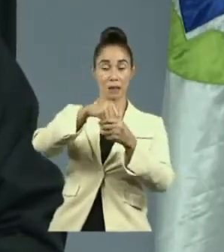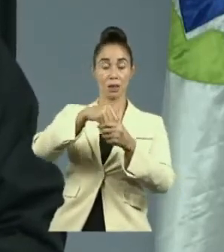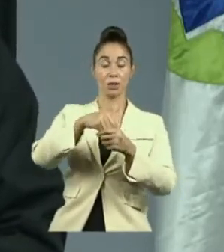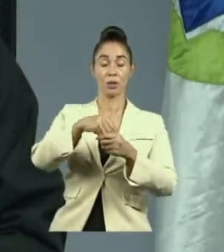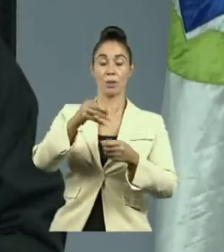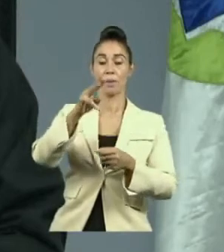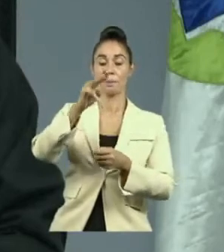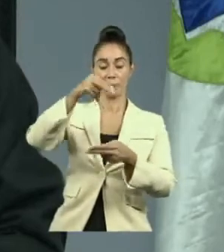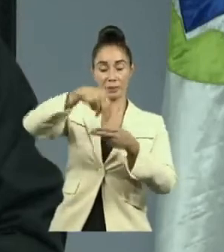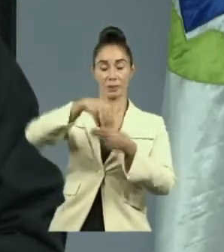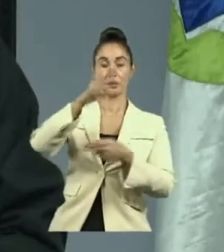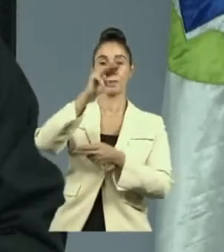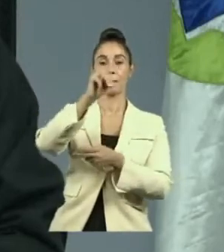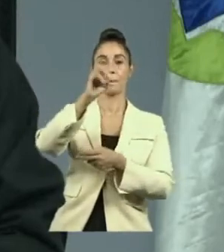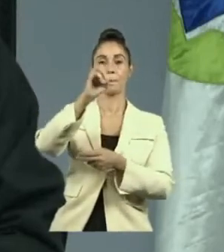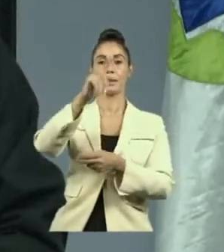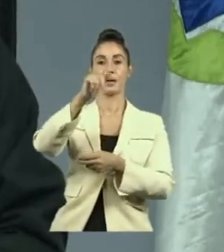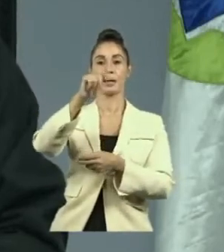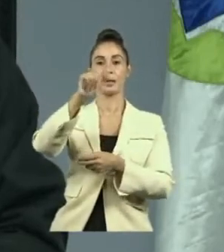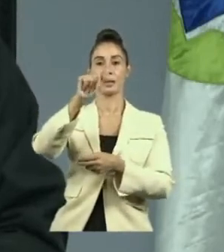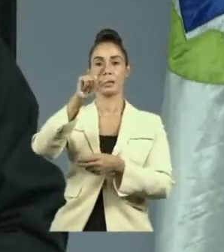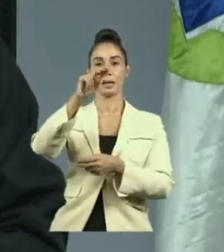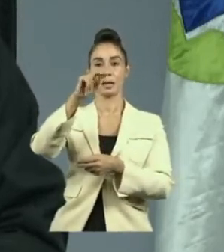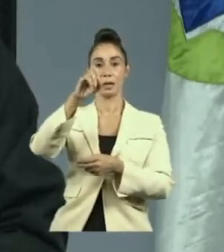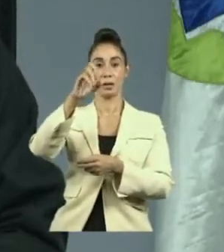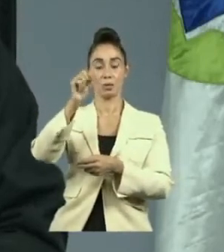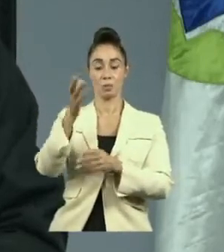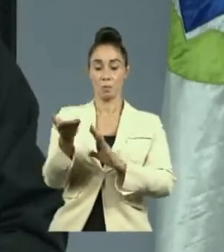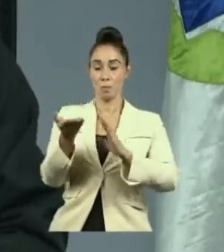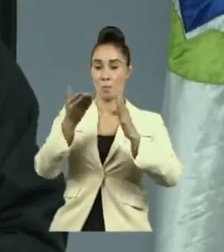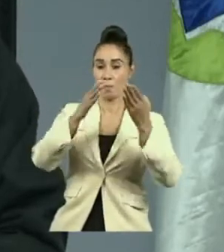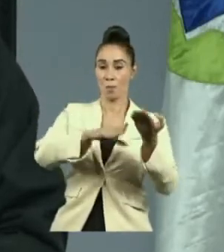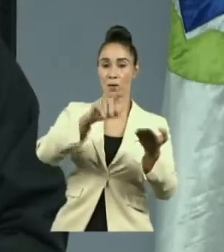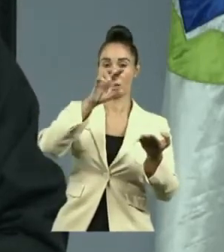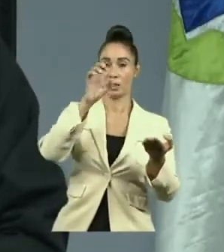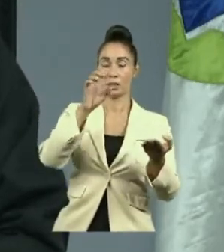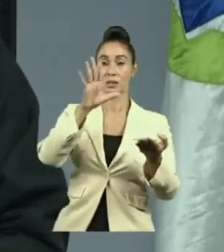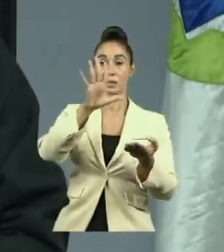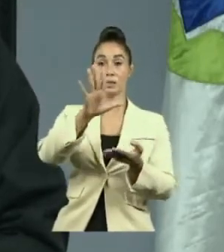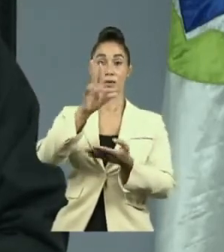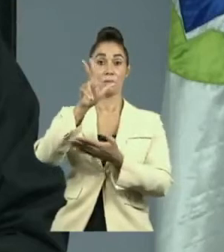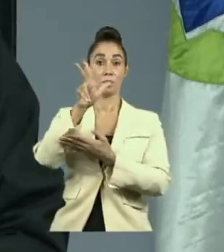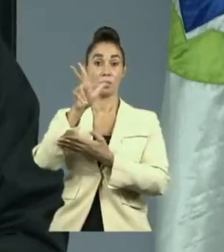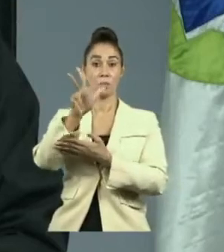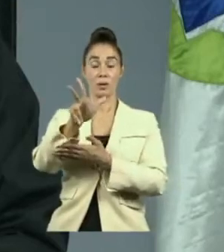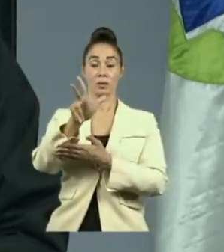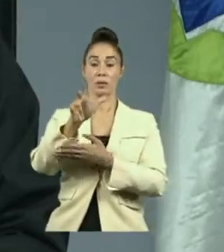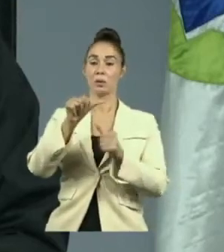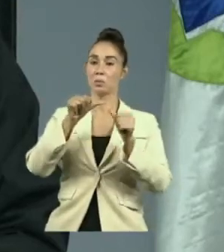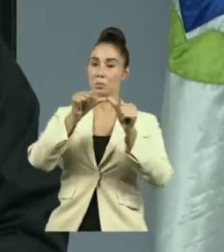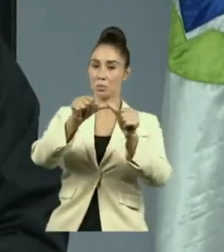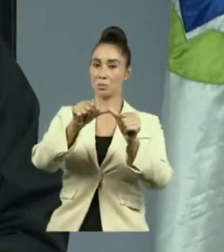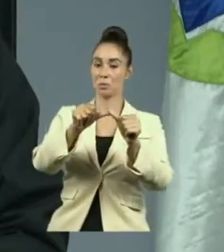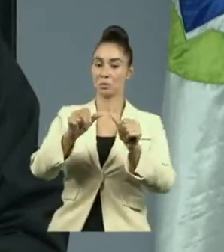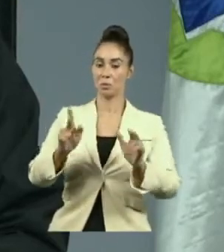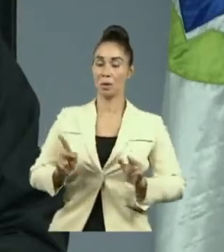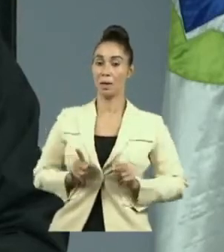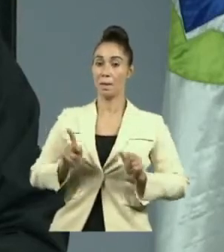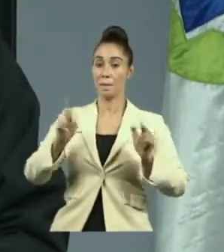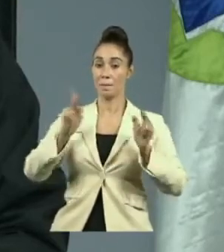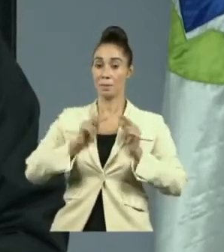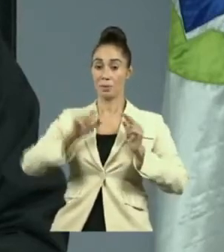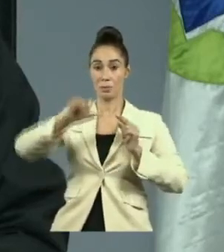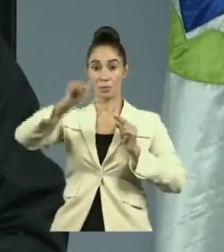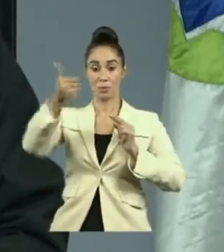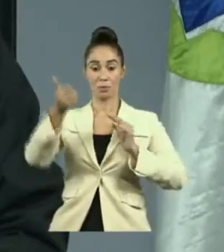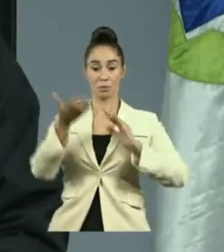de 164 personas de las cuales 53 siguen vivos uno en